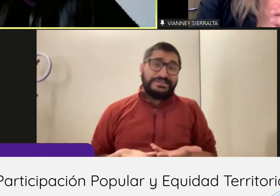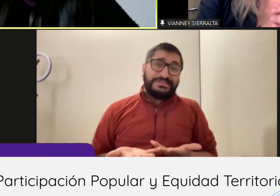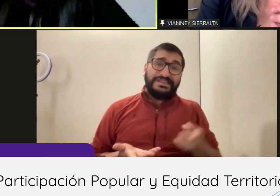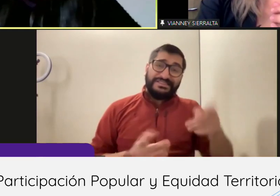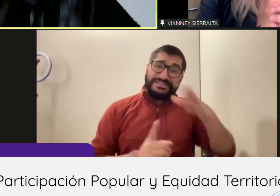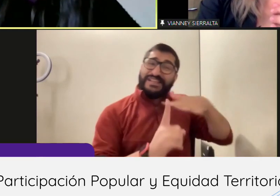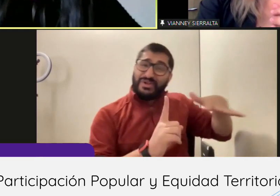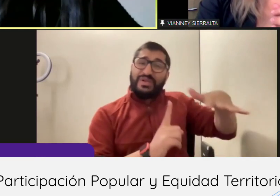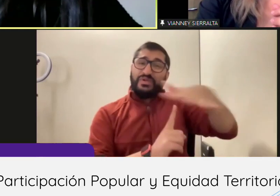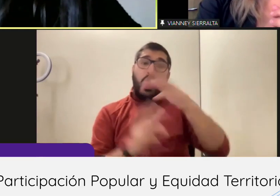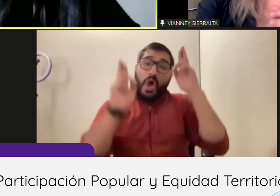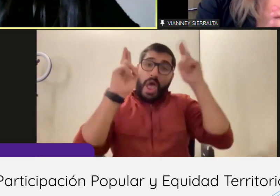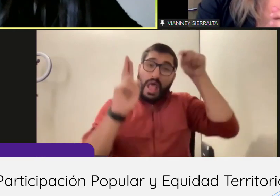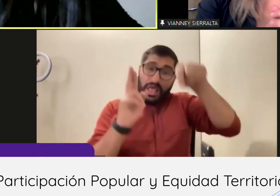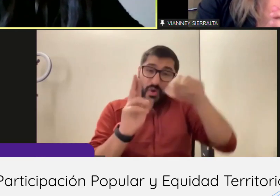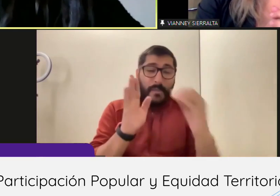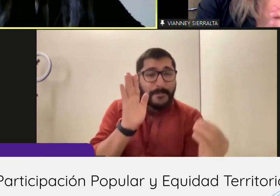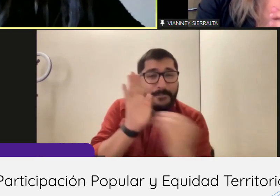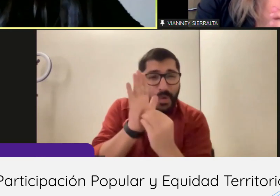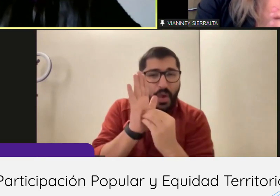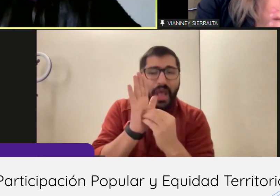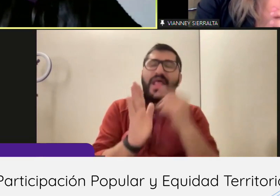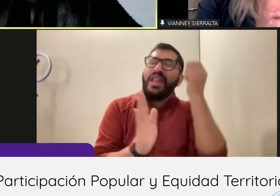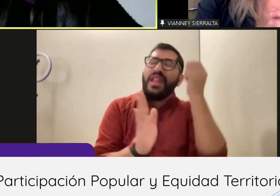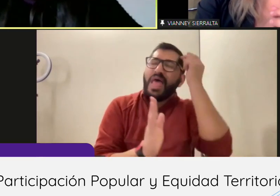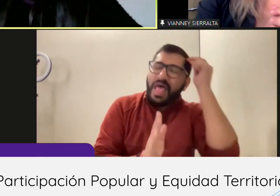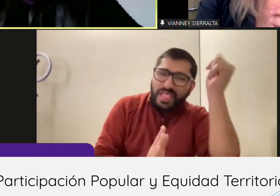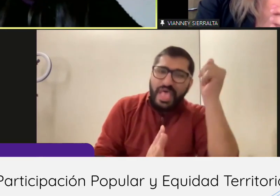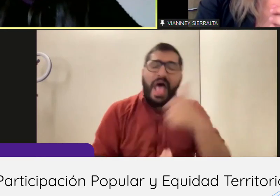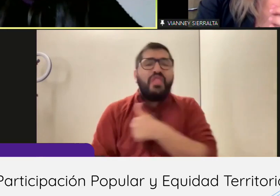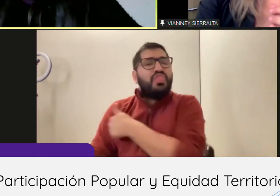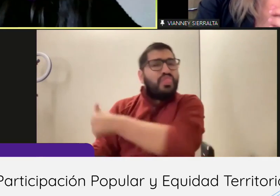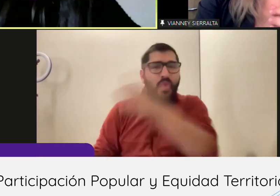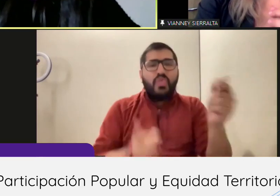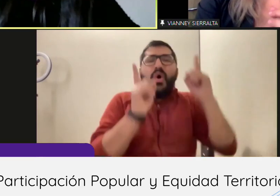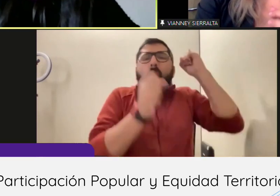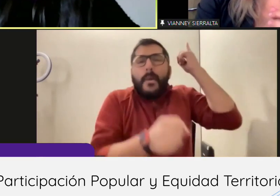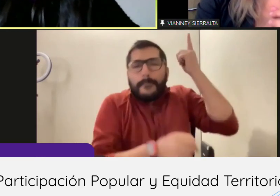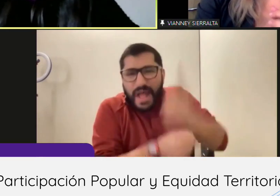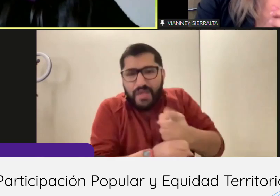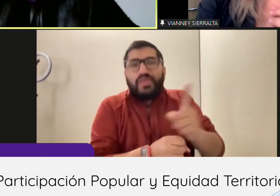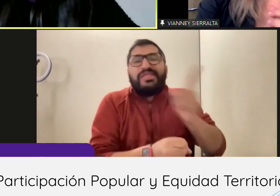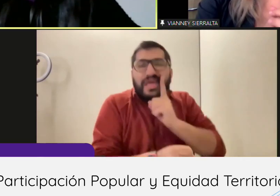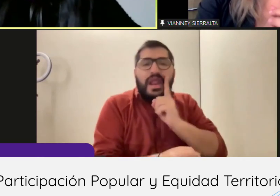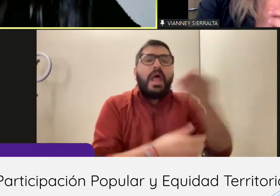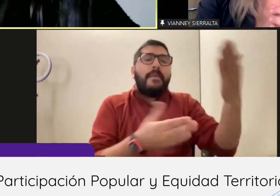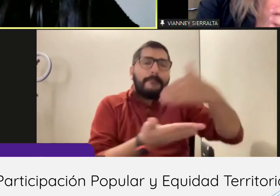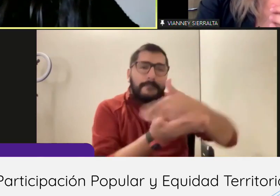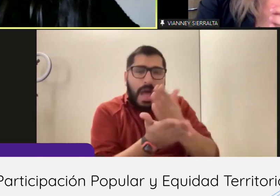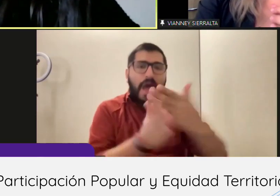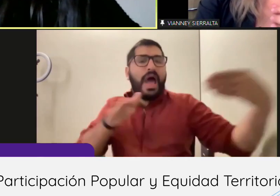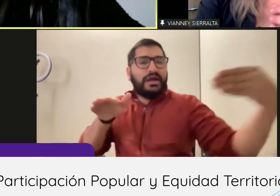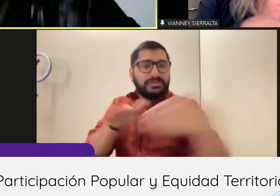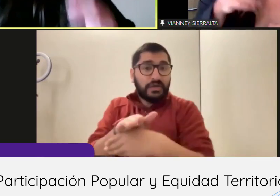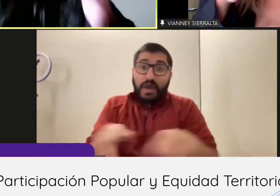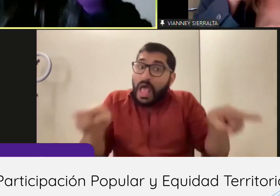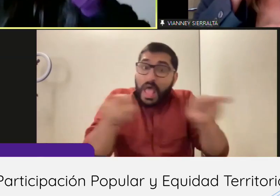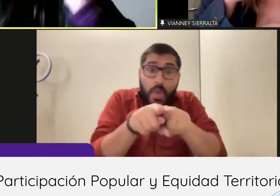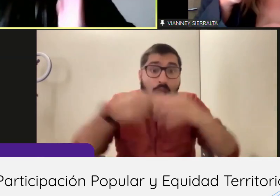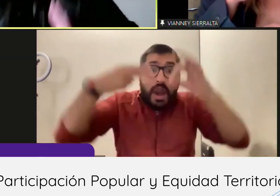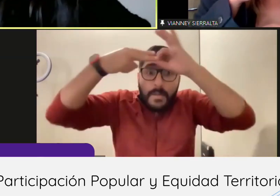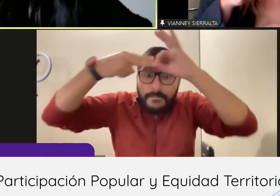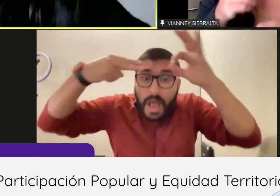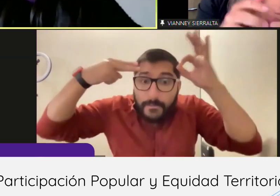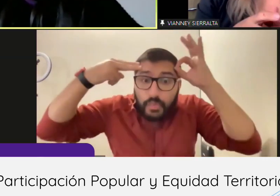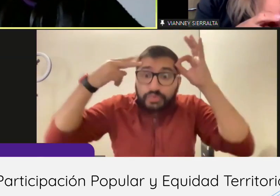muy aburridos de esa situación en donde nosotros a veces tenemos que financiar este intérprete. Debería estar eso estipulado y que sea